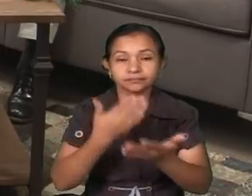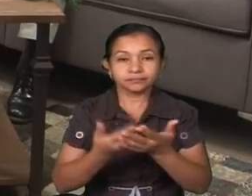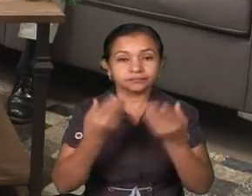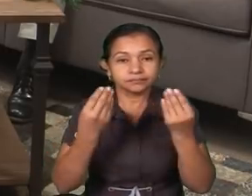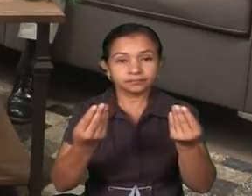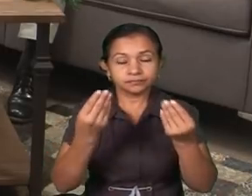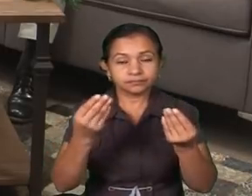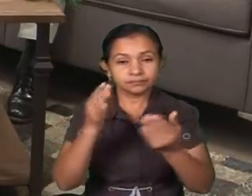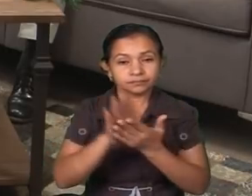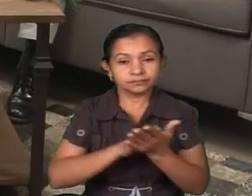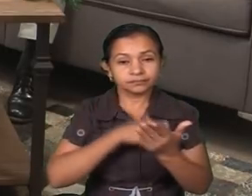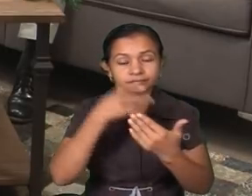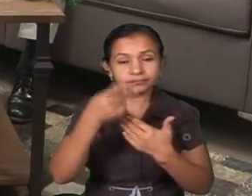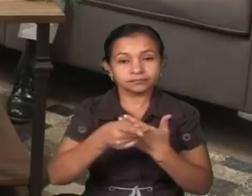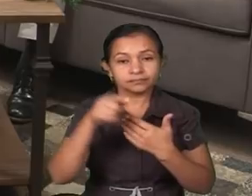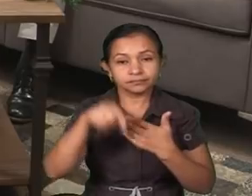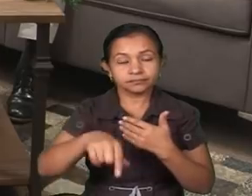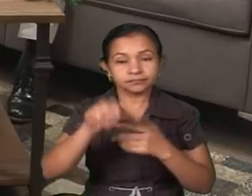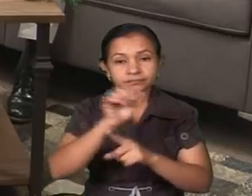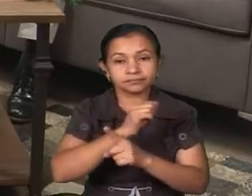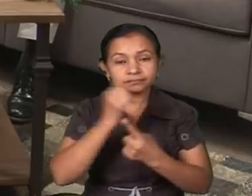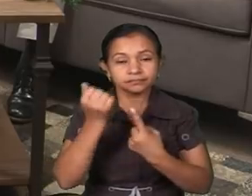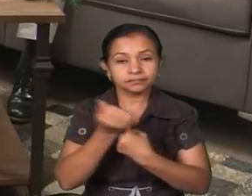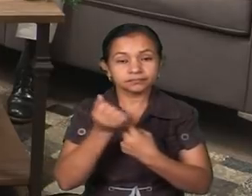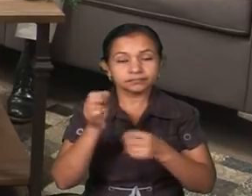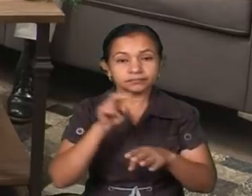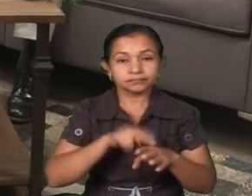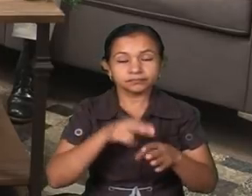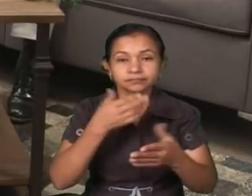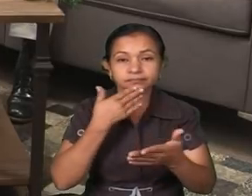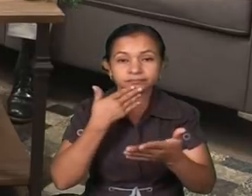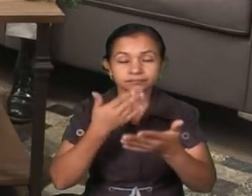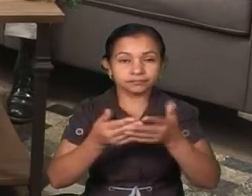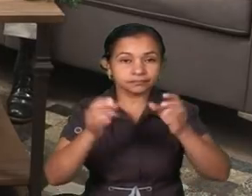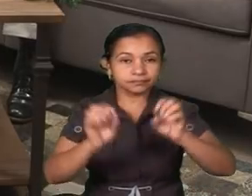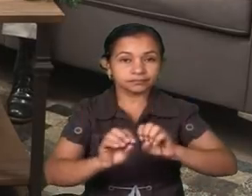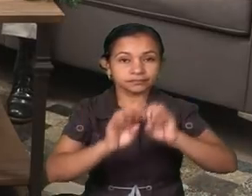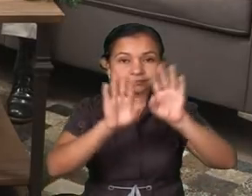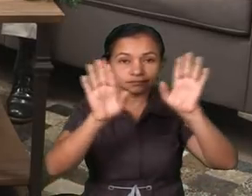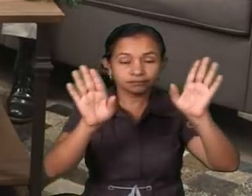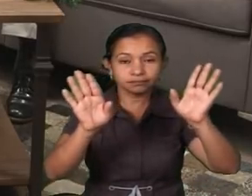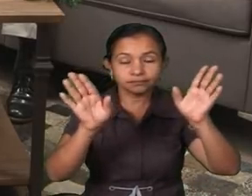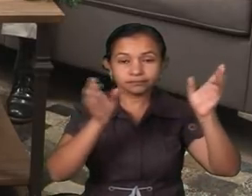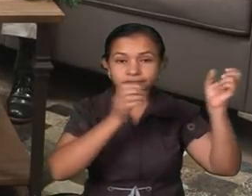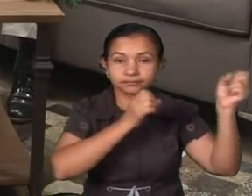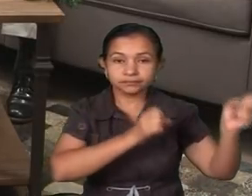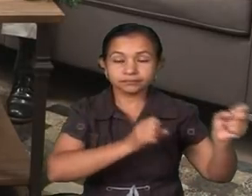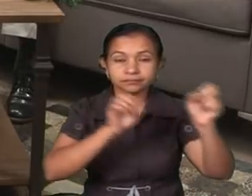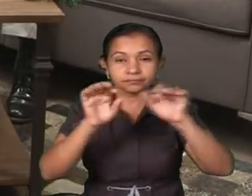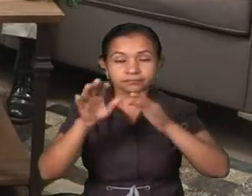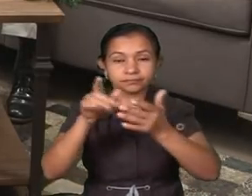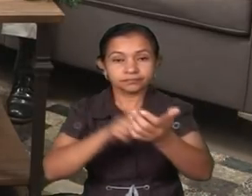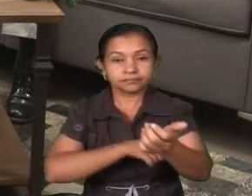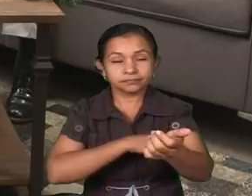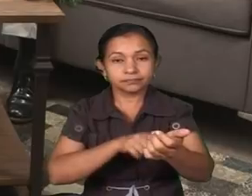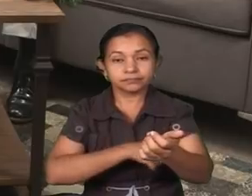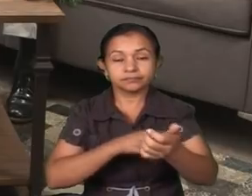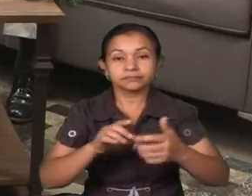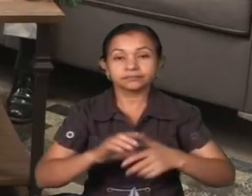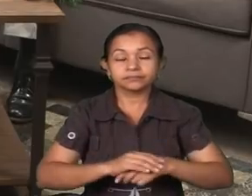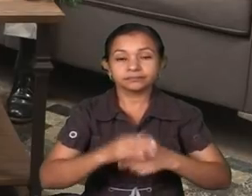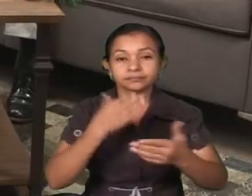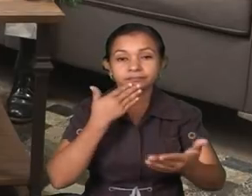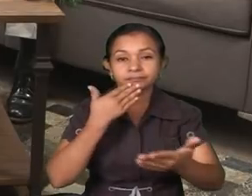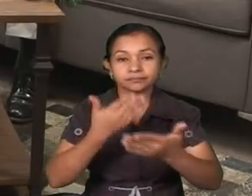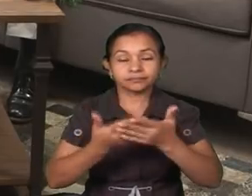acompañarnos en su programa desde el Parlamento. Buenos días, hermanas, hermanos nicaragüenses. Buenos